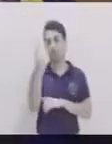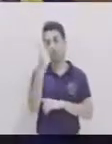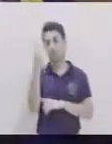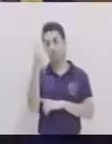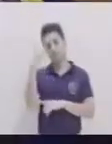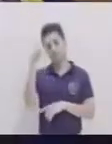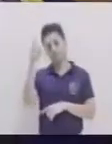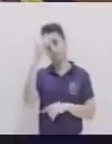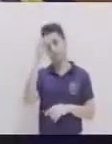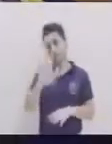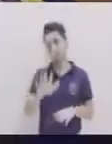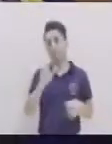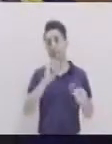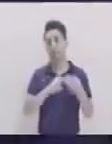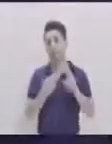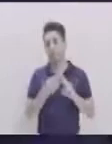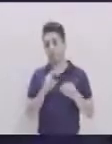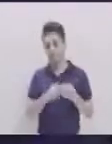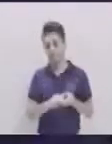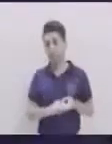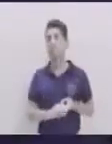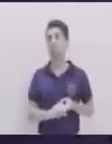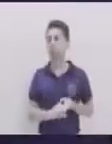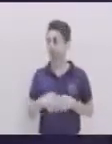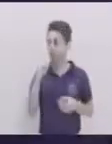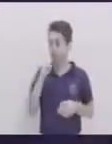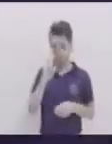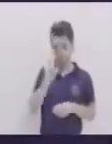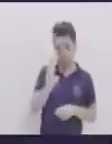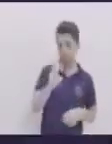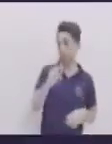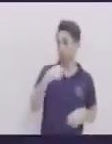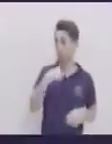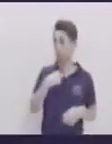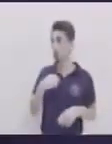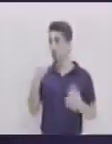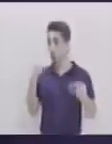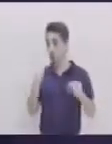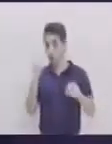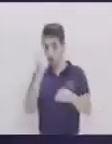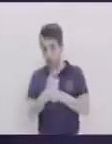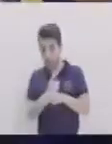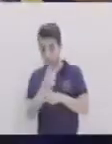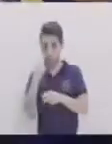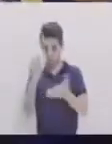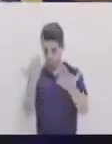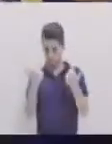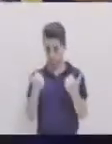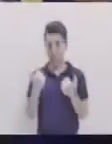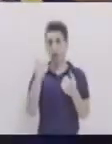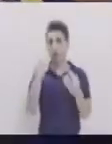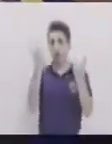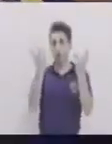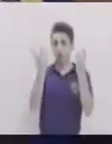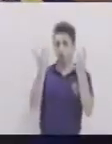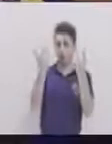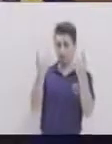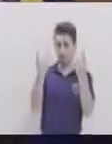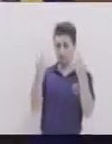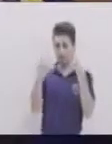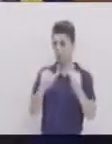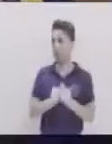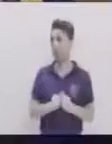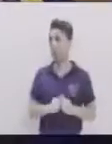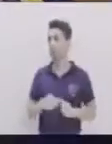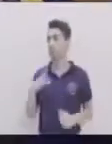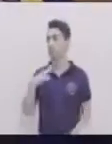el aprendizaje de la matemática. Para que verifiquemos si lo que trabajamos es correcto, ustedes me ayudarán a contar.